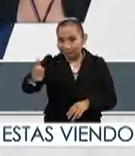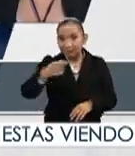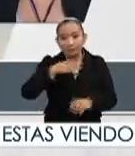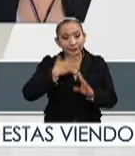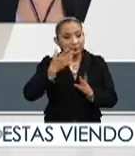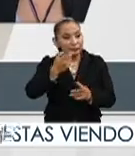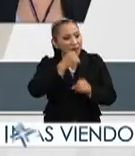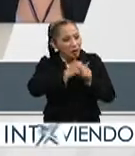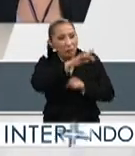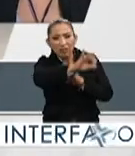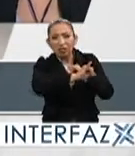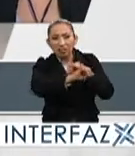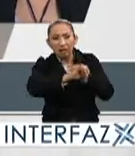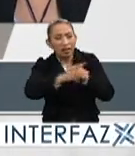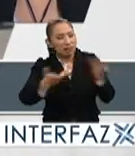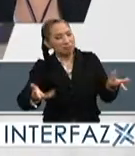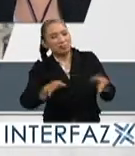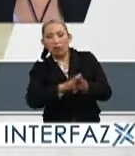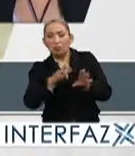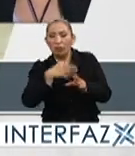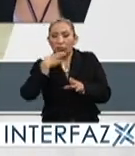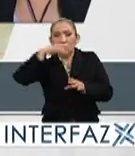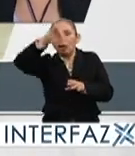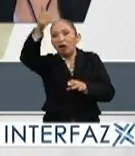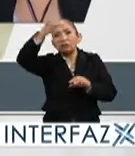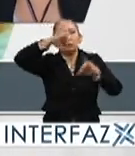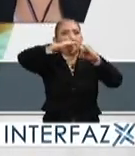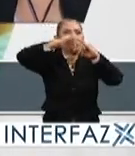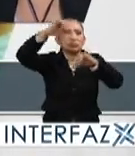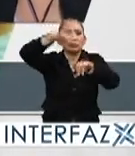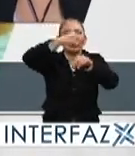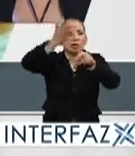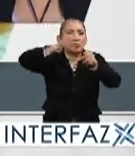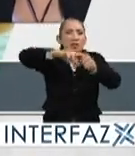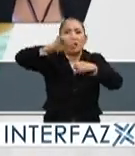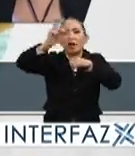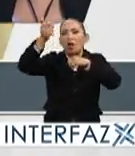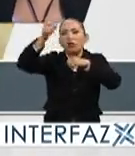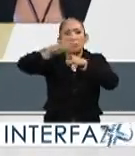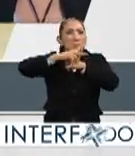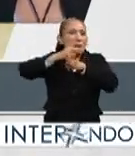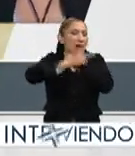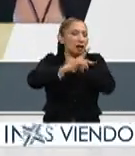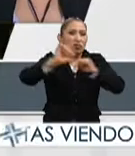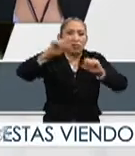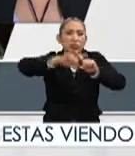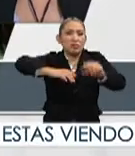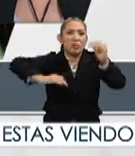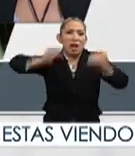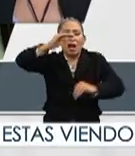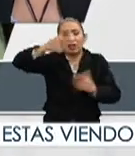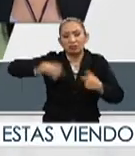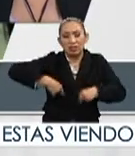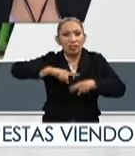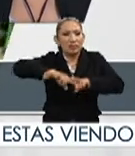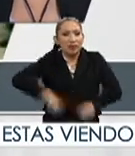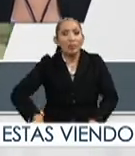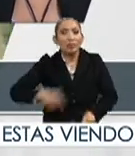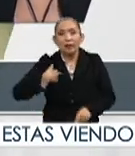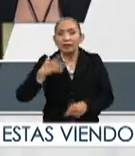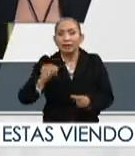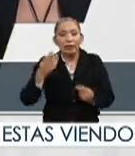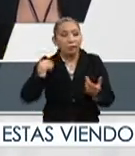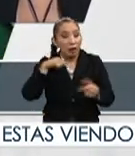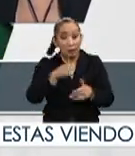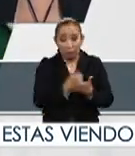esta información, digamos, es a veces aplicable a otras instancias, a otros países, a otra realidad. Y no se tienen